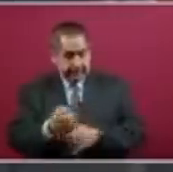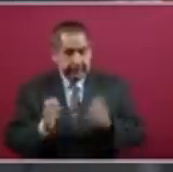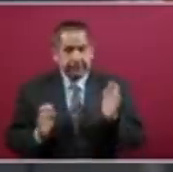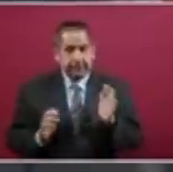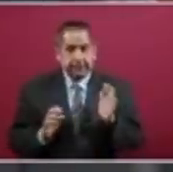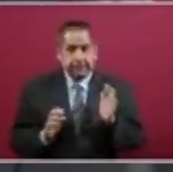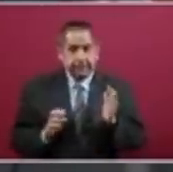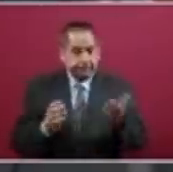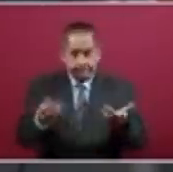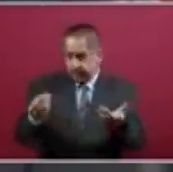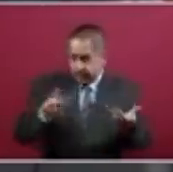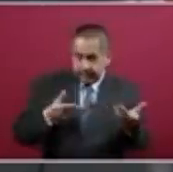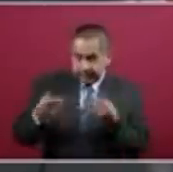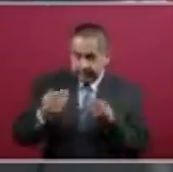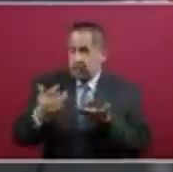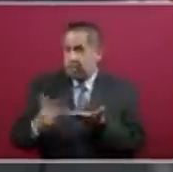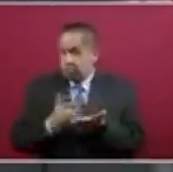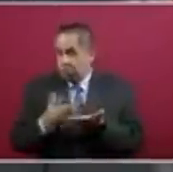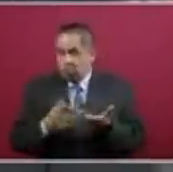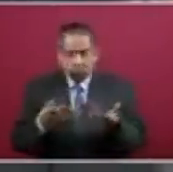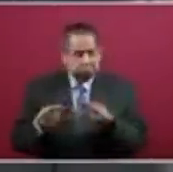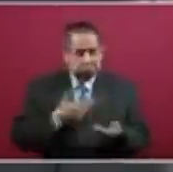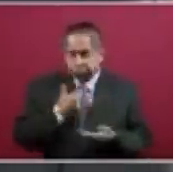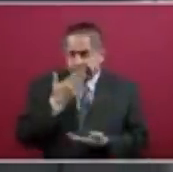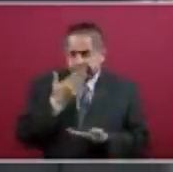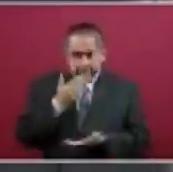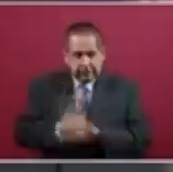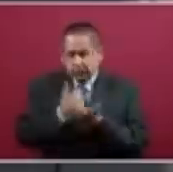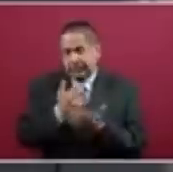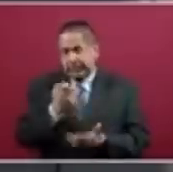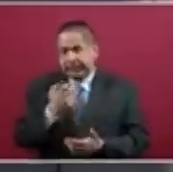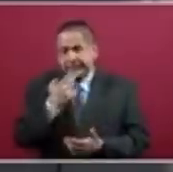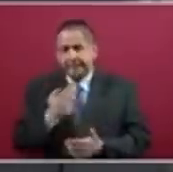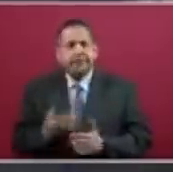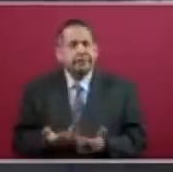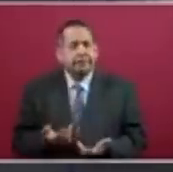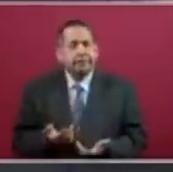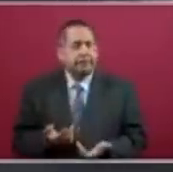es lo que nos apoya, lo que nos ayuda.